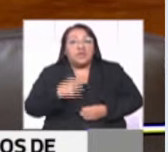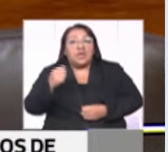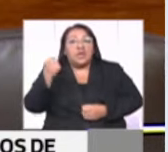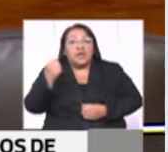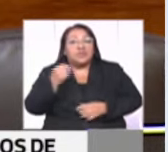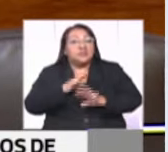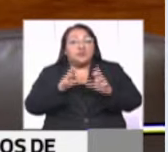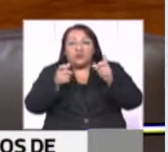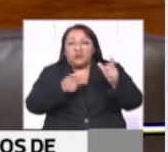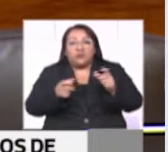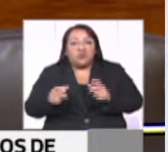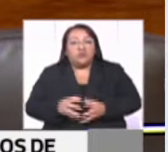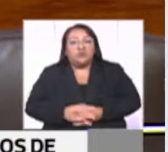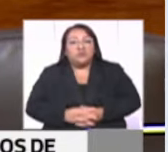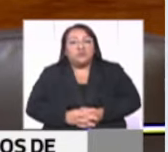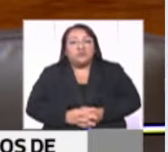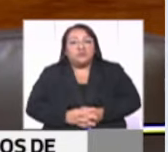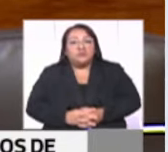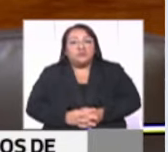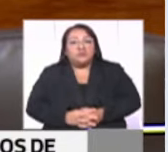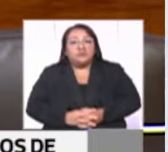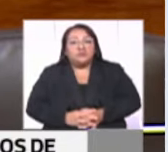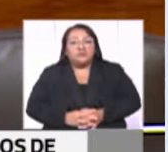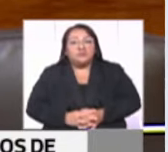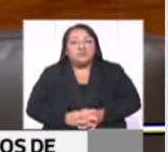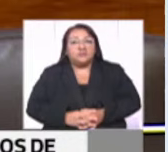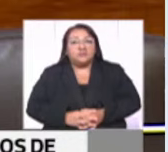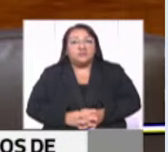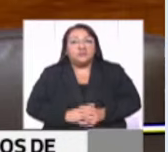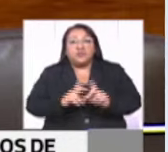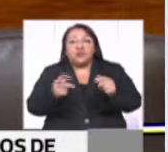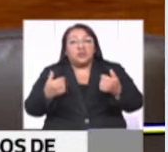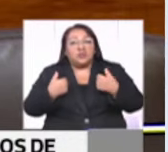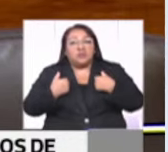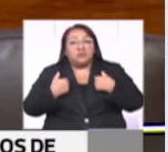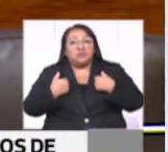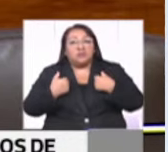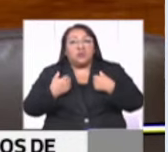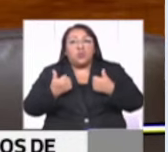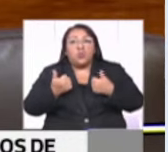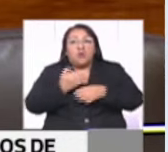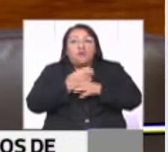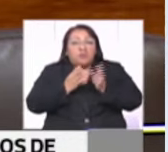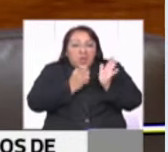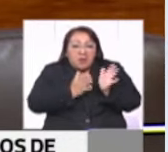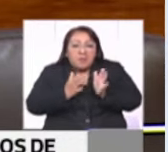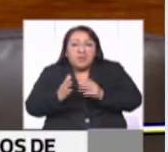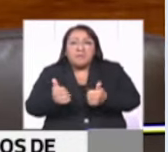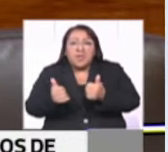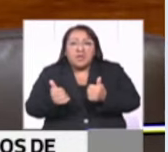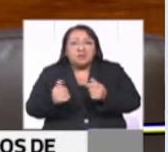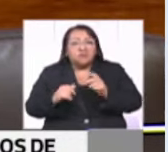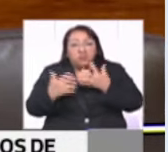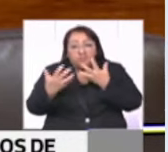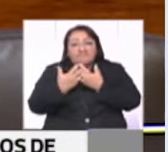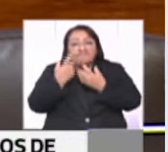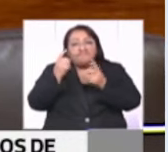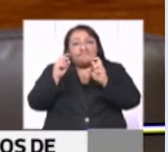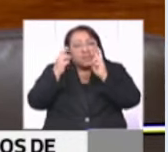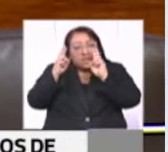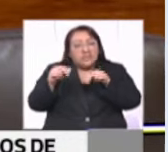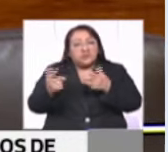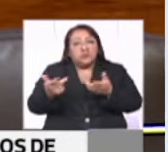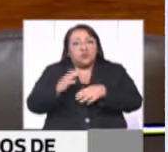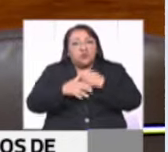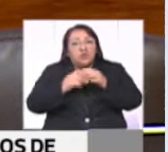sin control, de que no tenemos un sistema adecuado, y comparto su preocupación por toda